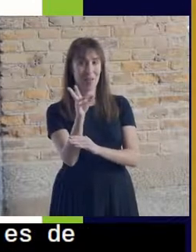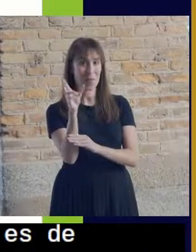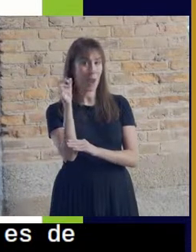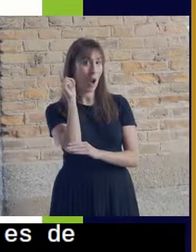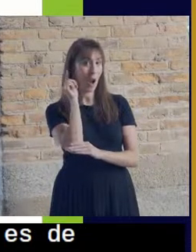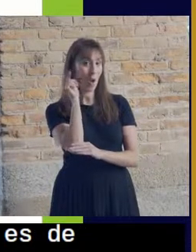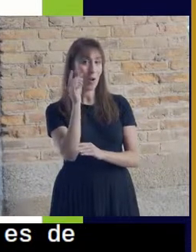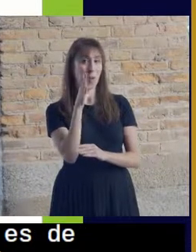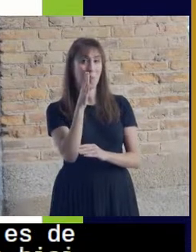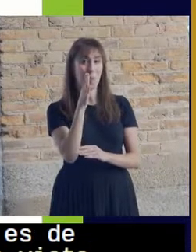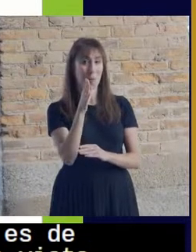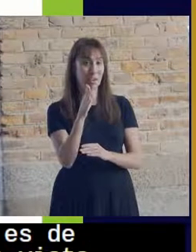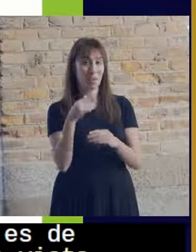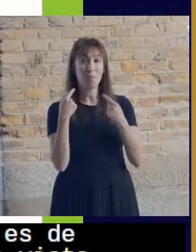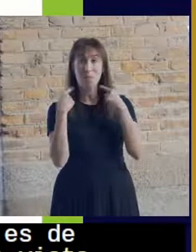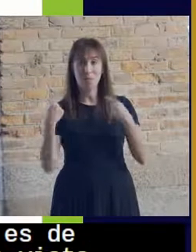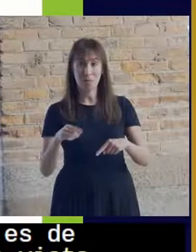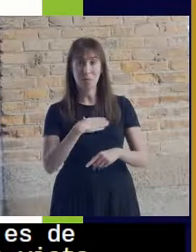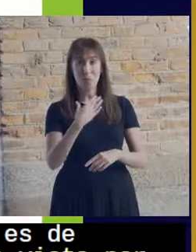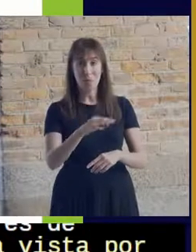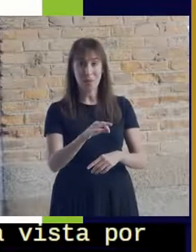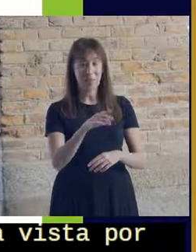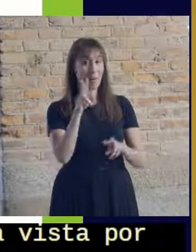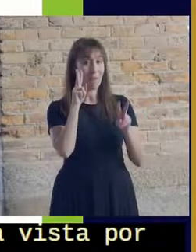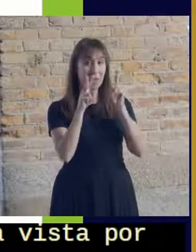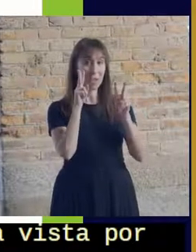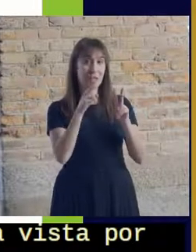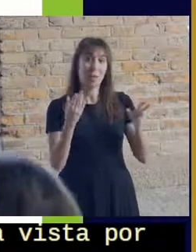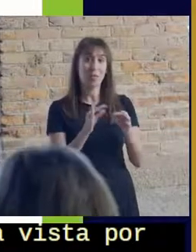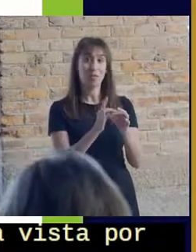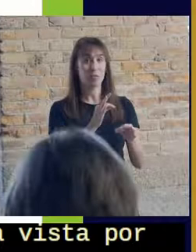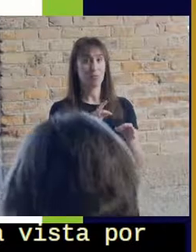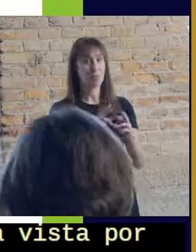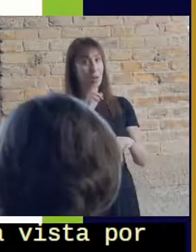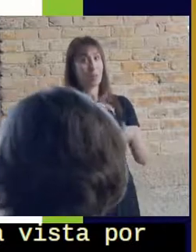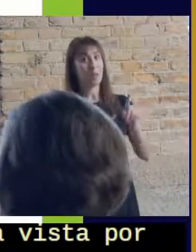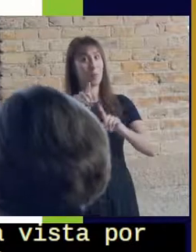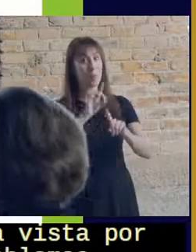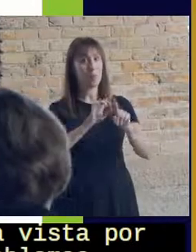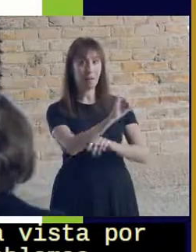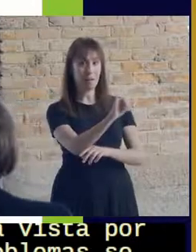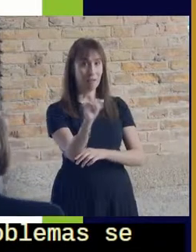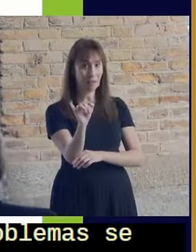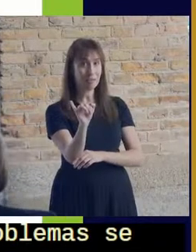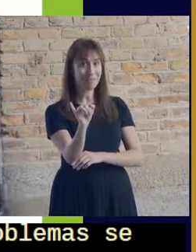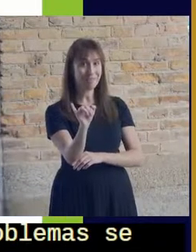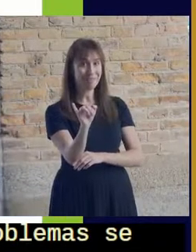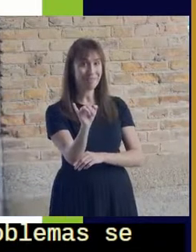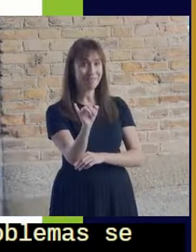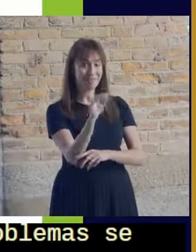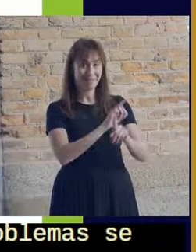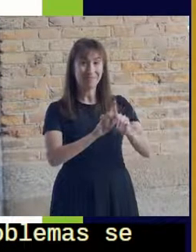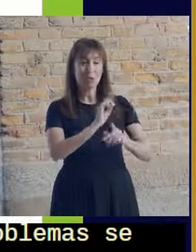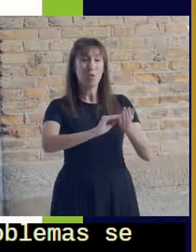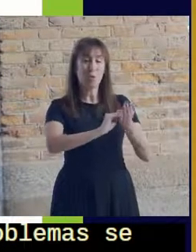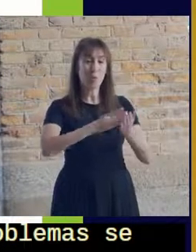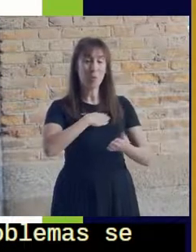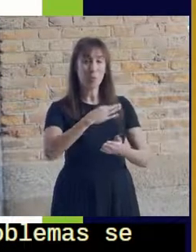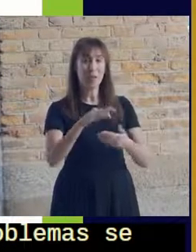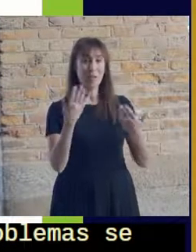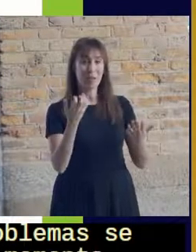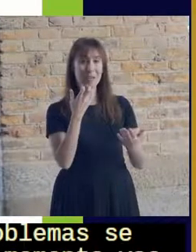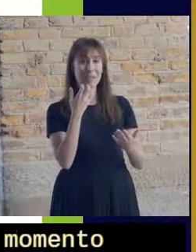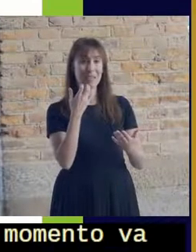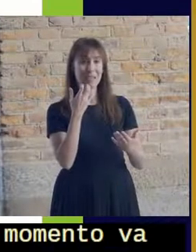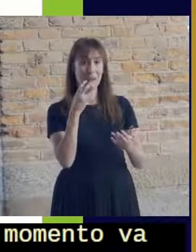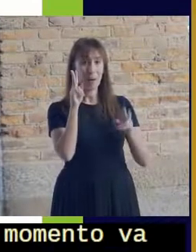se pierde tú en la vista por suerte Pues tú tienes un problema no todos los problemas se pueden suplir ni se pueden solucionar Pero tú en el momento que